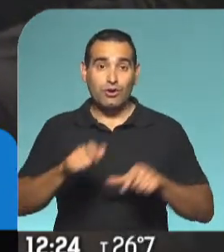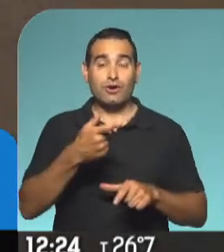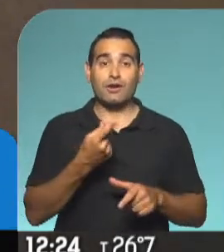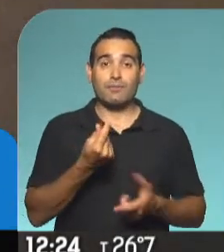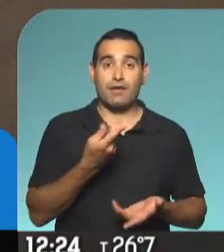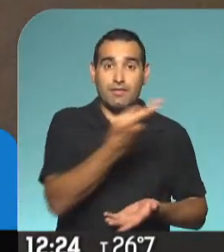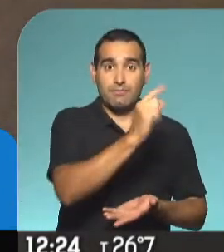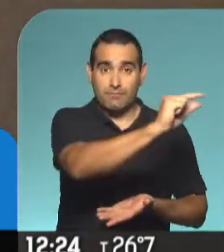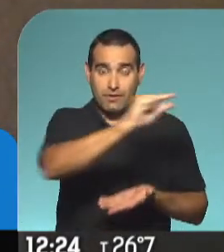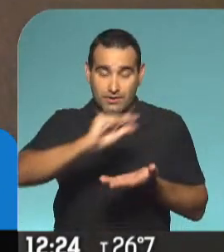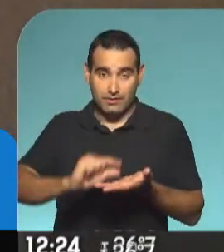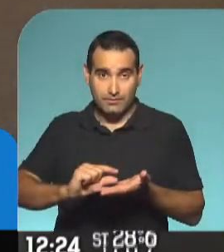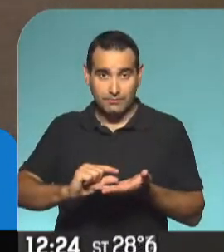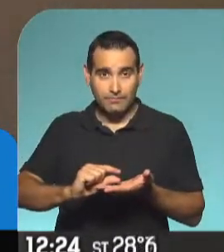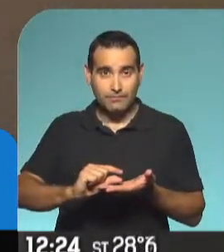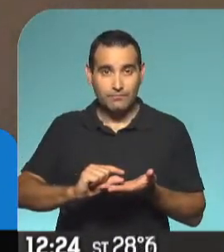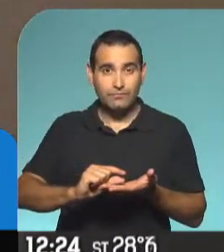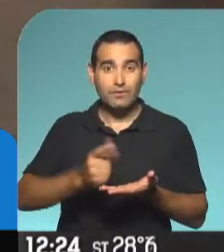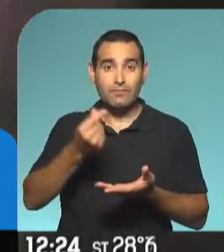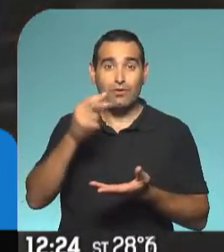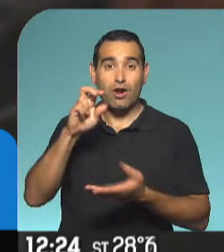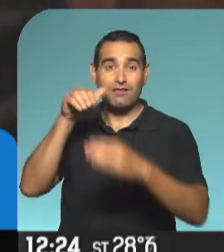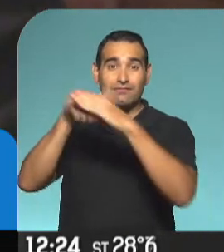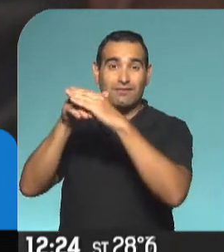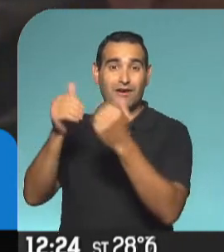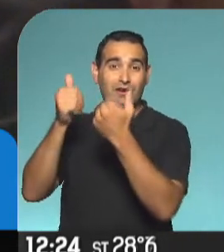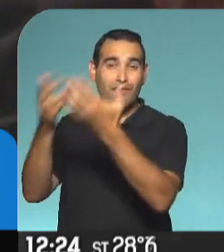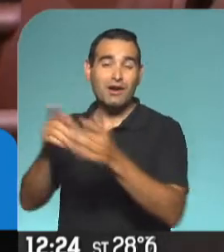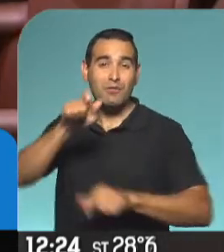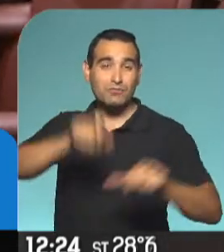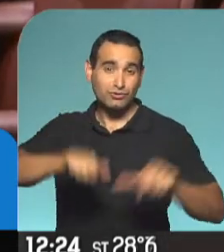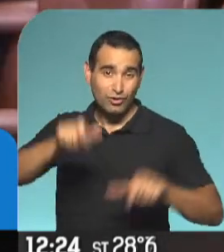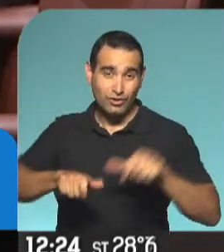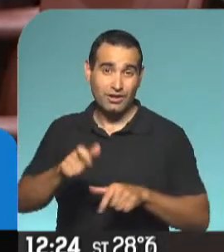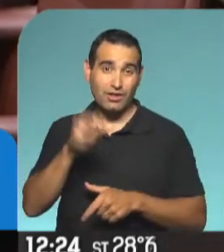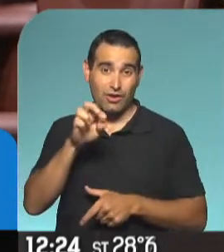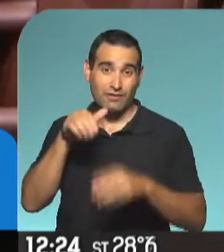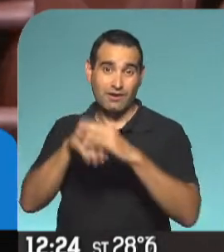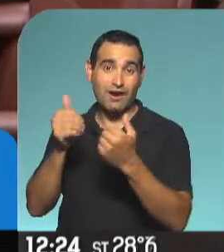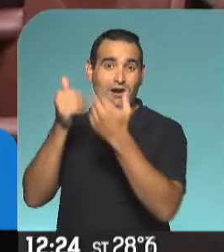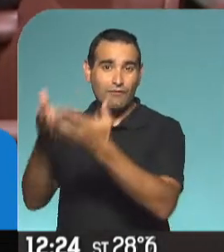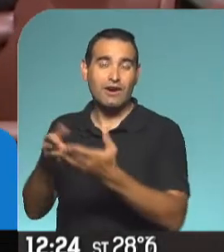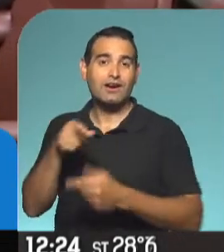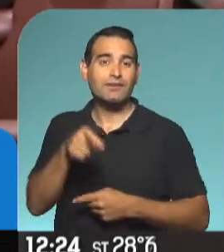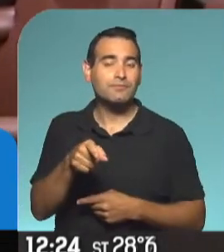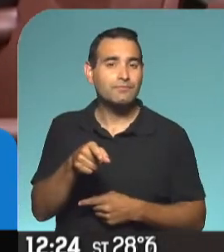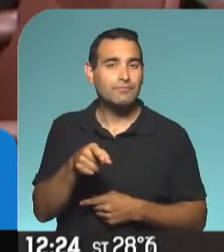jurídicas, de lo que se ha fugado, en el caso de las personas físicas, hay una